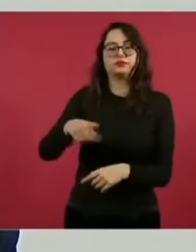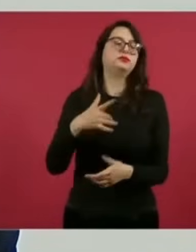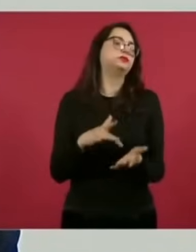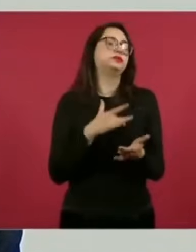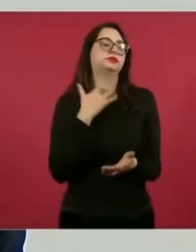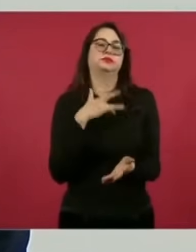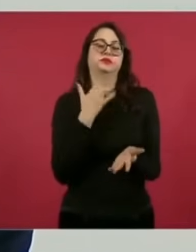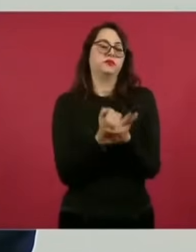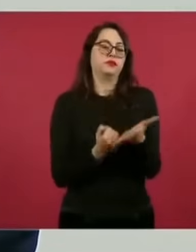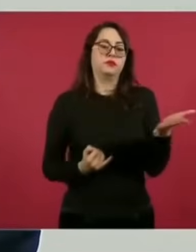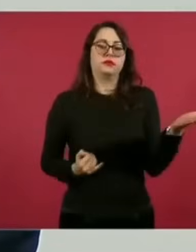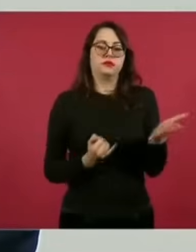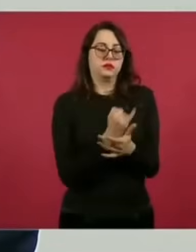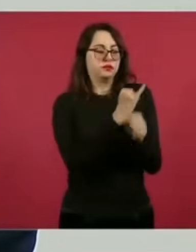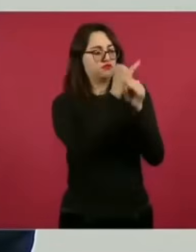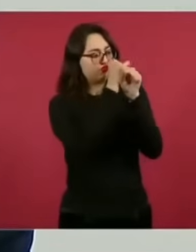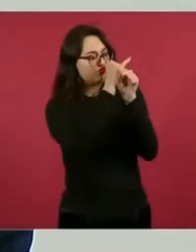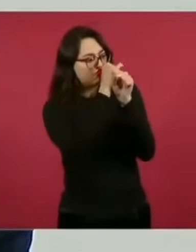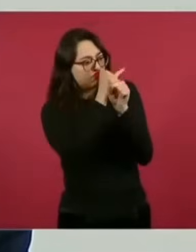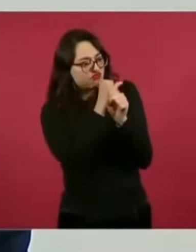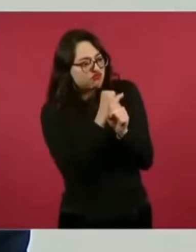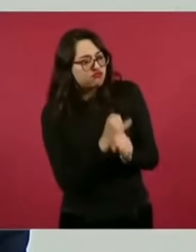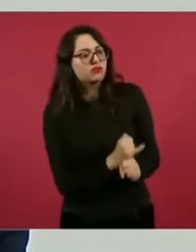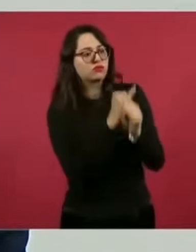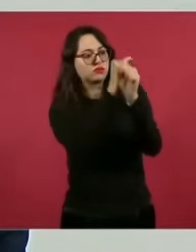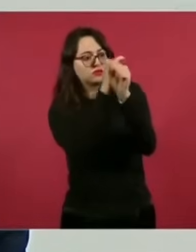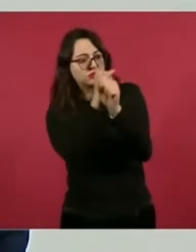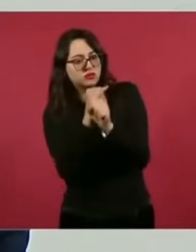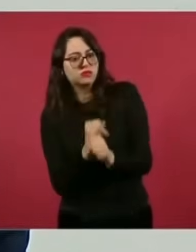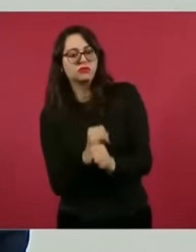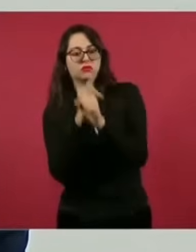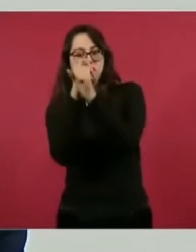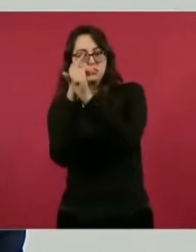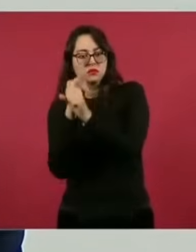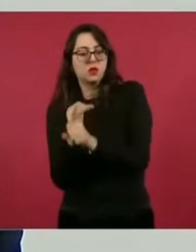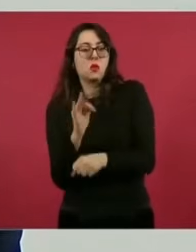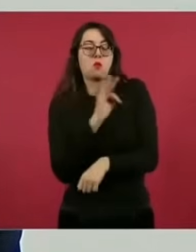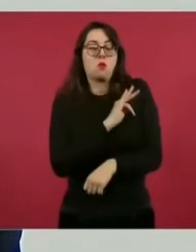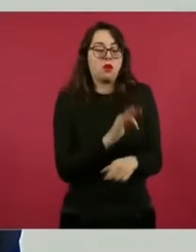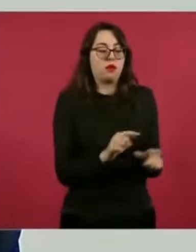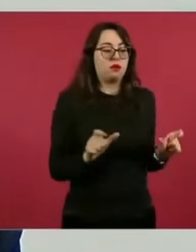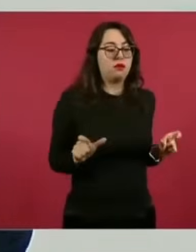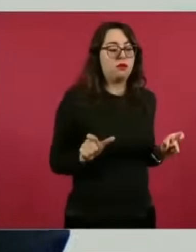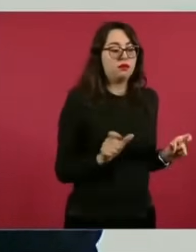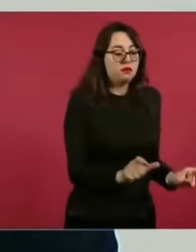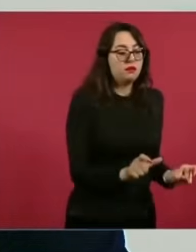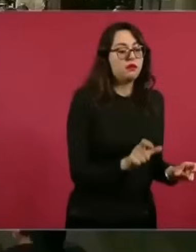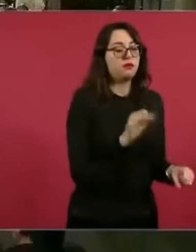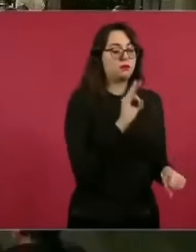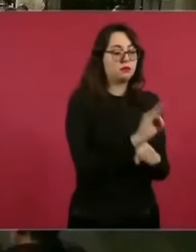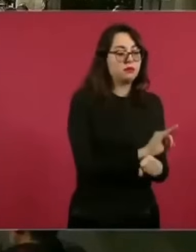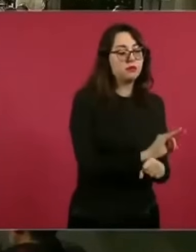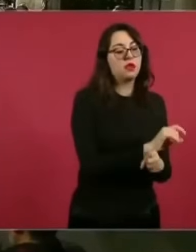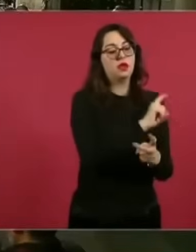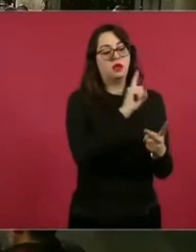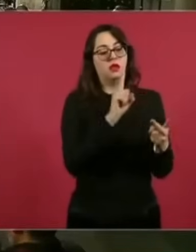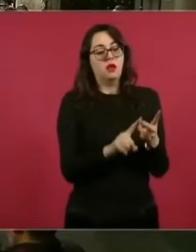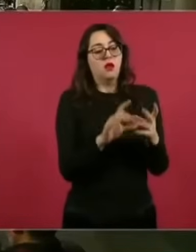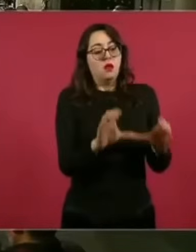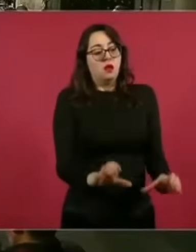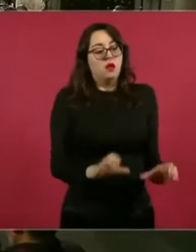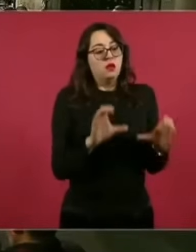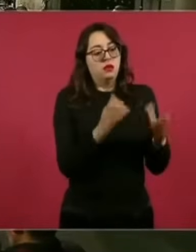protección, que pueden ser medidas físicas o políticas, y preventivas, que tienen que ver con otorgar